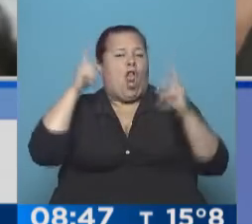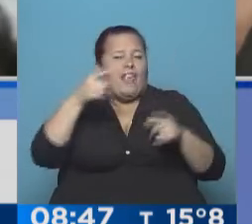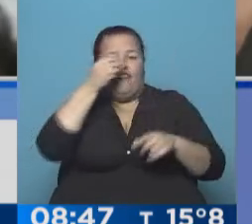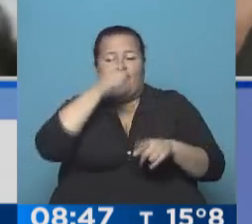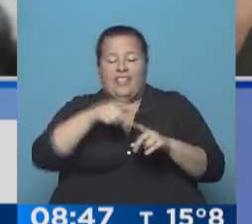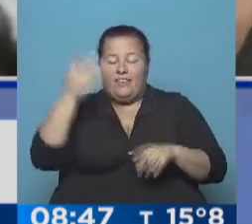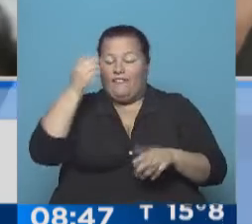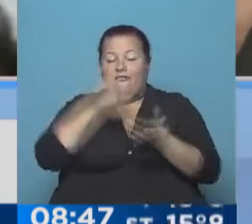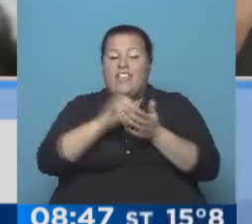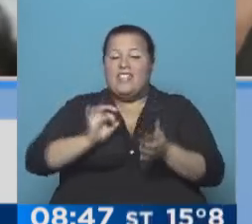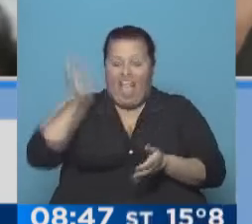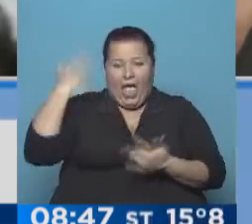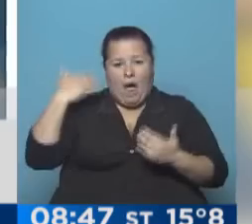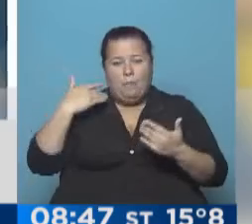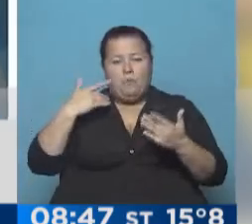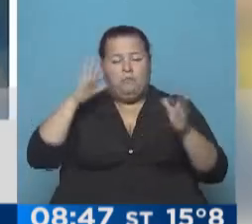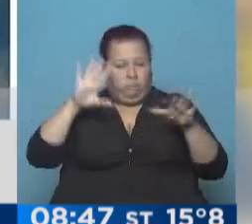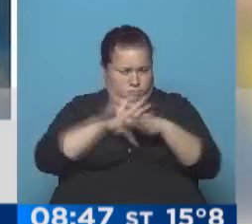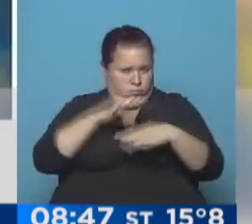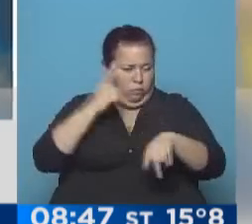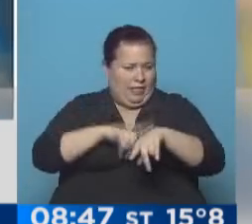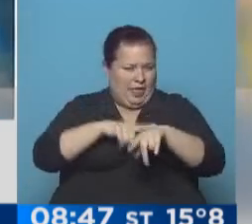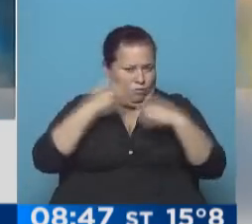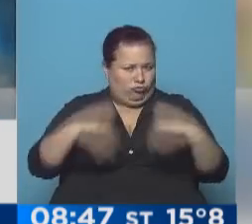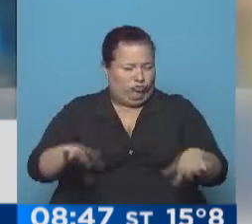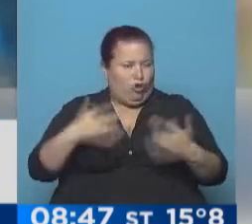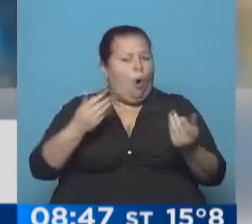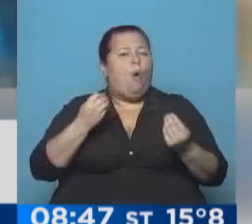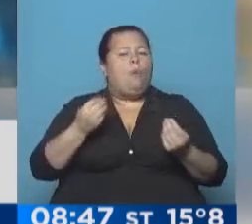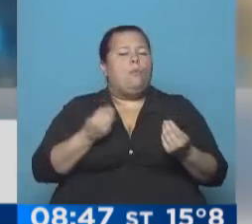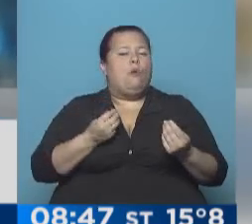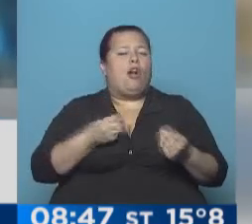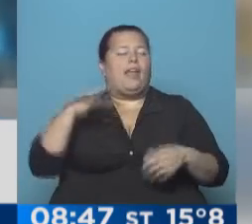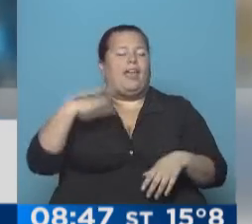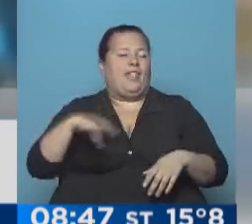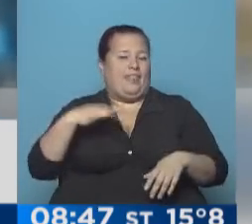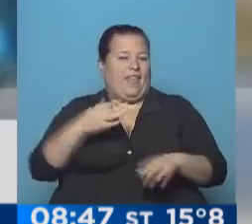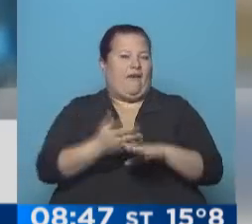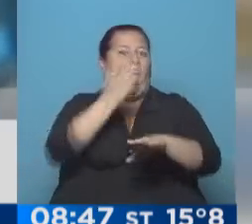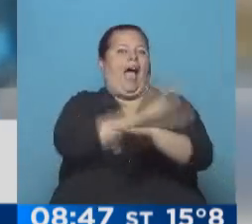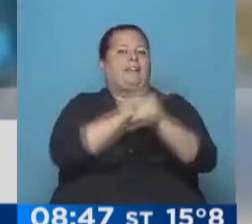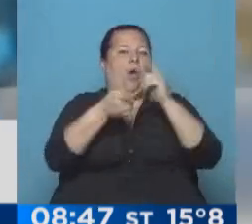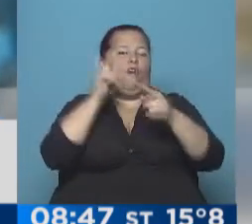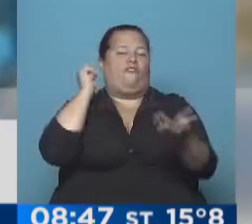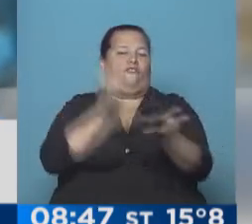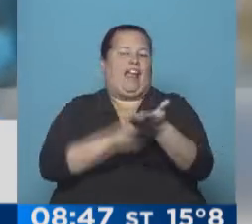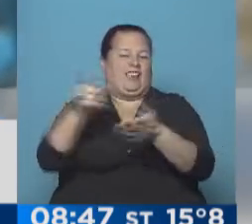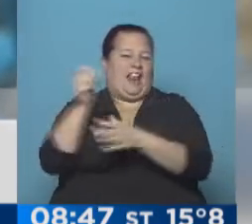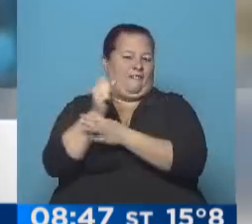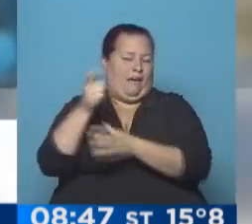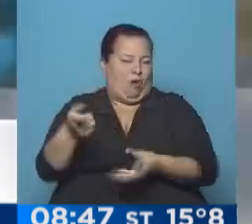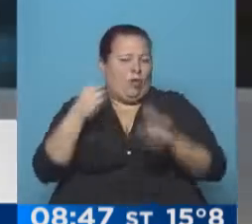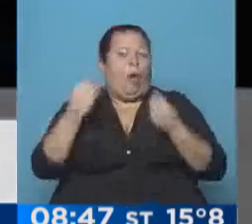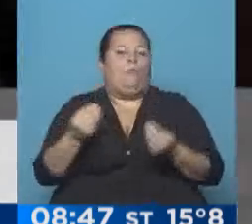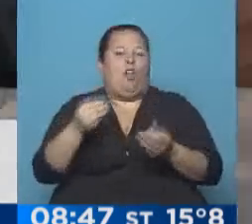año, que podría ser perfectamente programado, digamos, porque obviamente se tiene que acordar una fecha con la artista, sobre todo